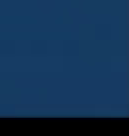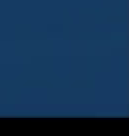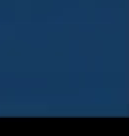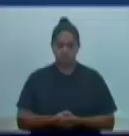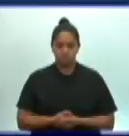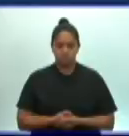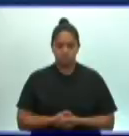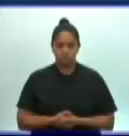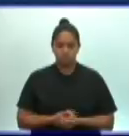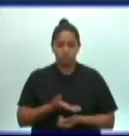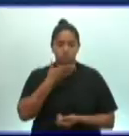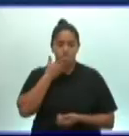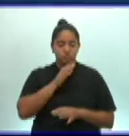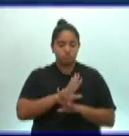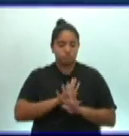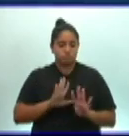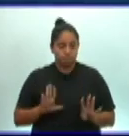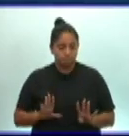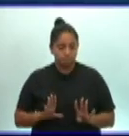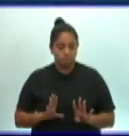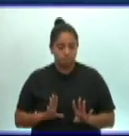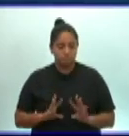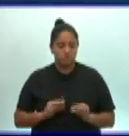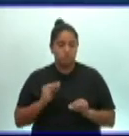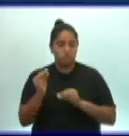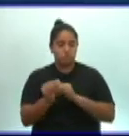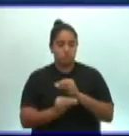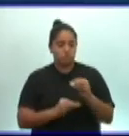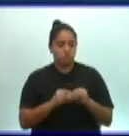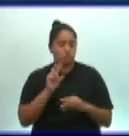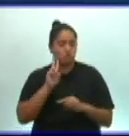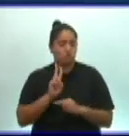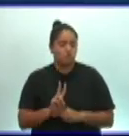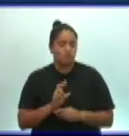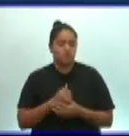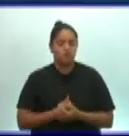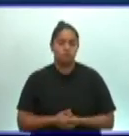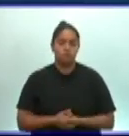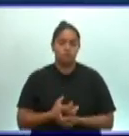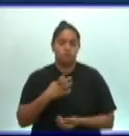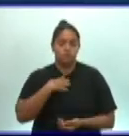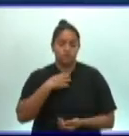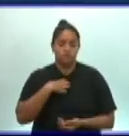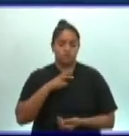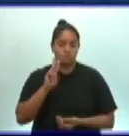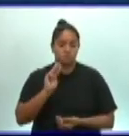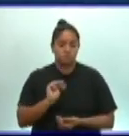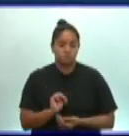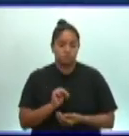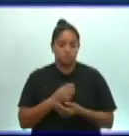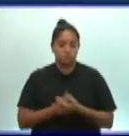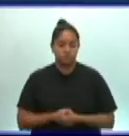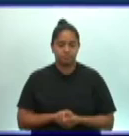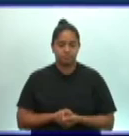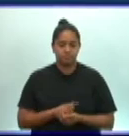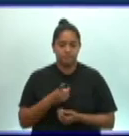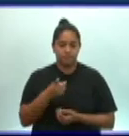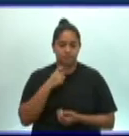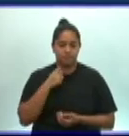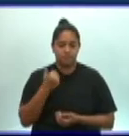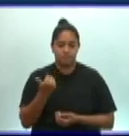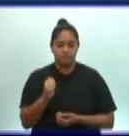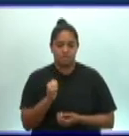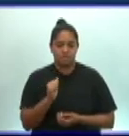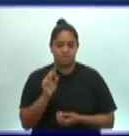Bueno, ya entonces lo que nos queda es sustituir, ¿verdad?, los valores. Tenemos la masa de 4,8 por 10 a la menos 10 kilogramos, la velocidad de 10 metros por